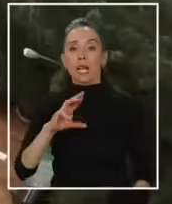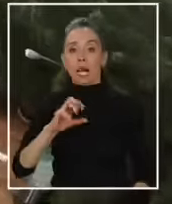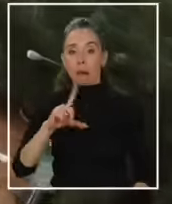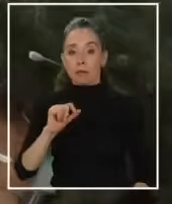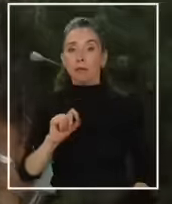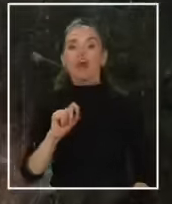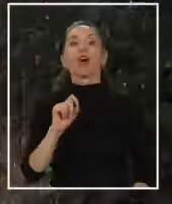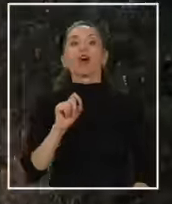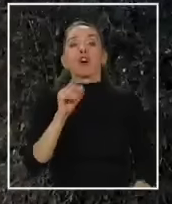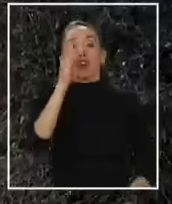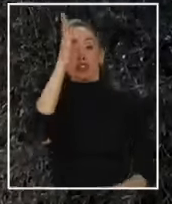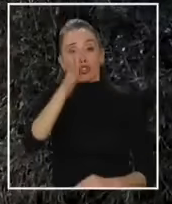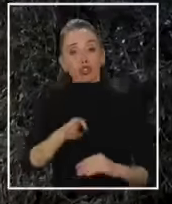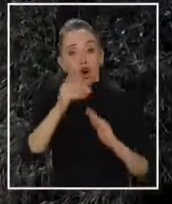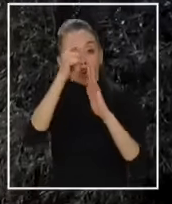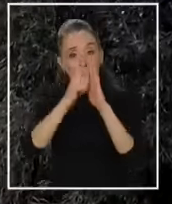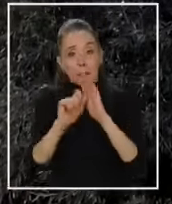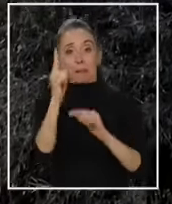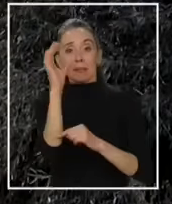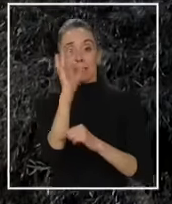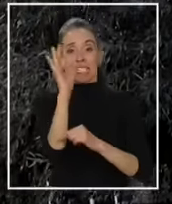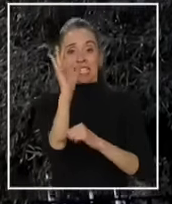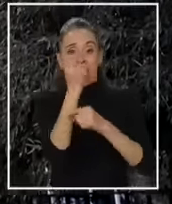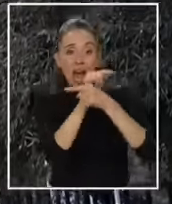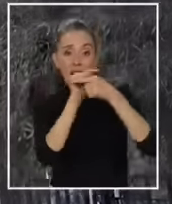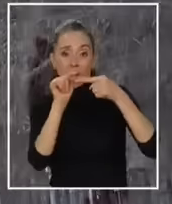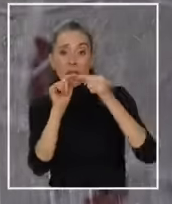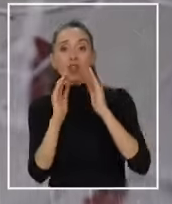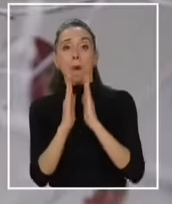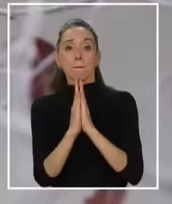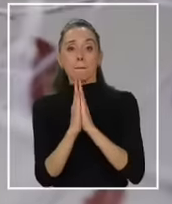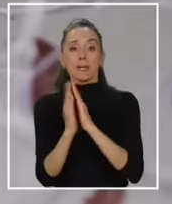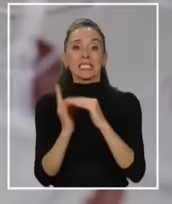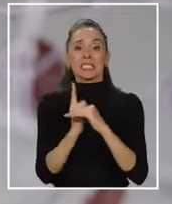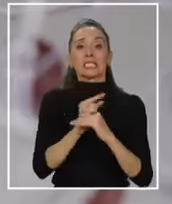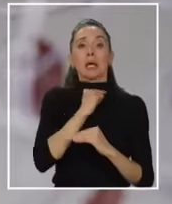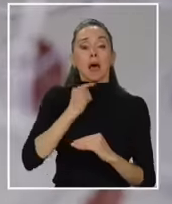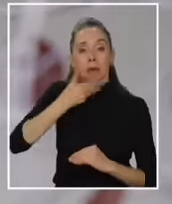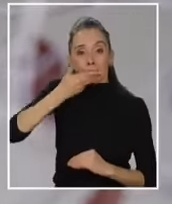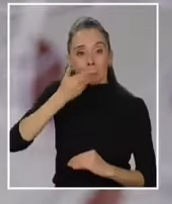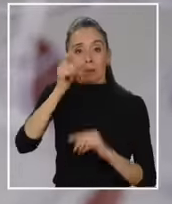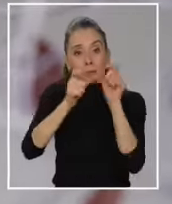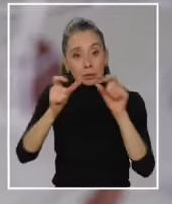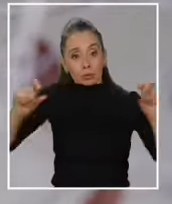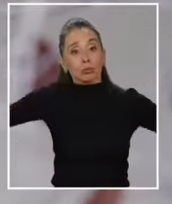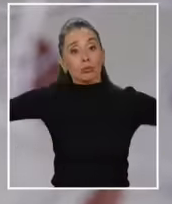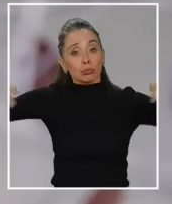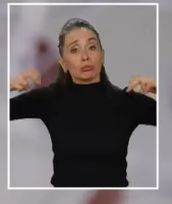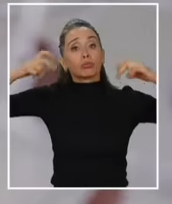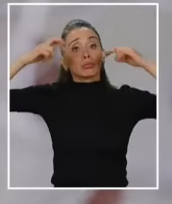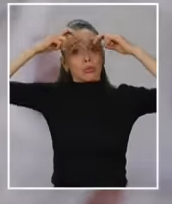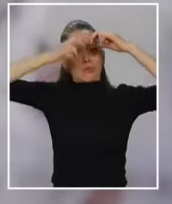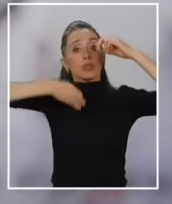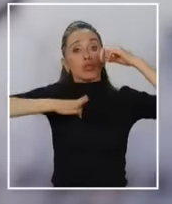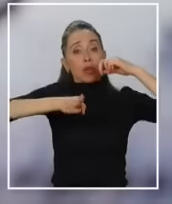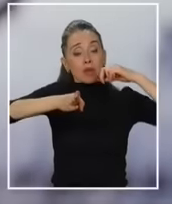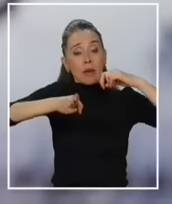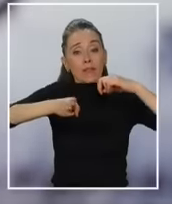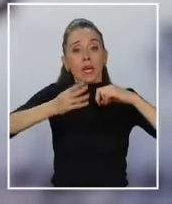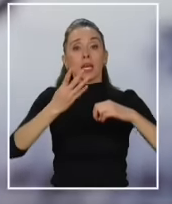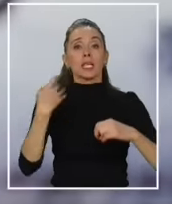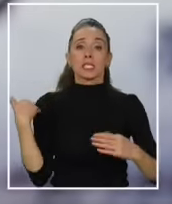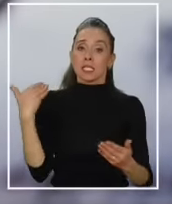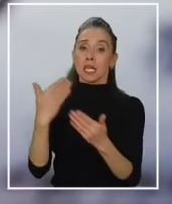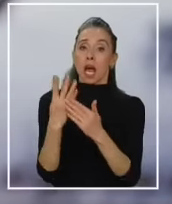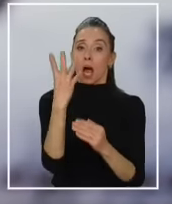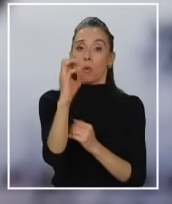primer sábado de cada mes aquí se oficia misa. Algunas personas siguen subiendo hasta este lugar. A 40